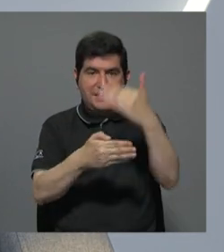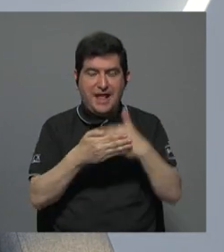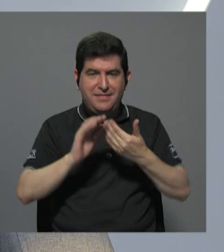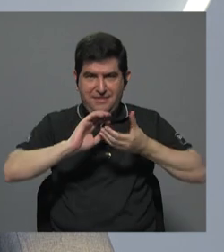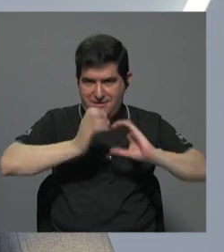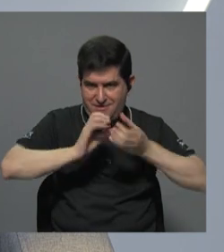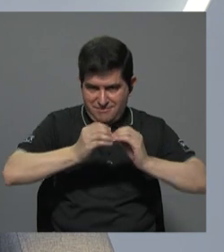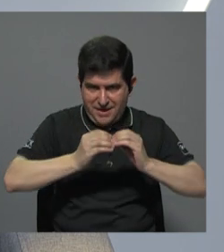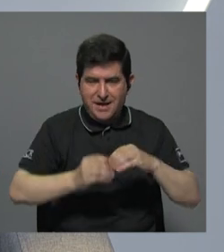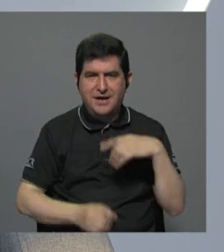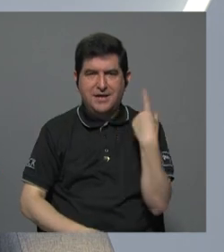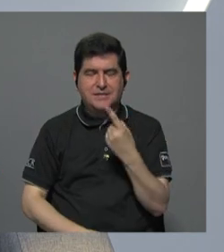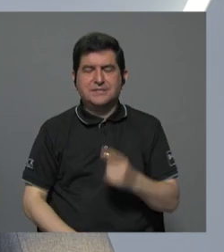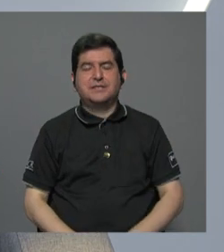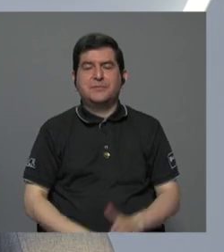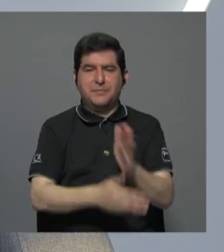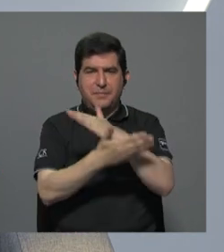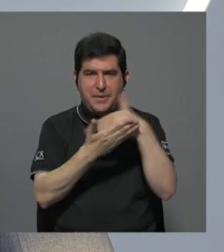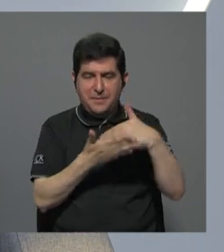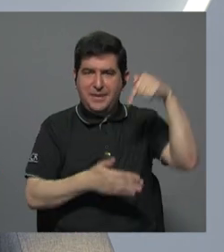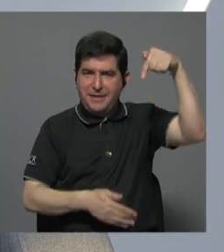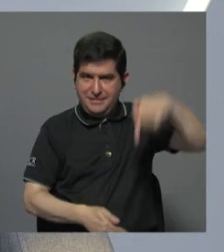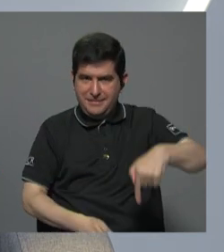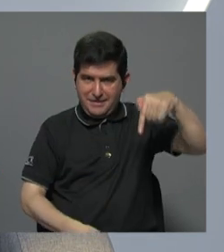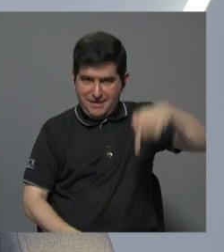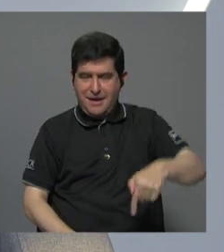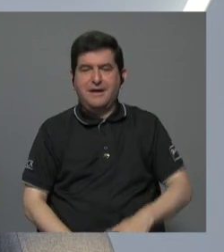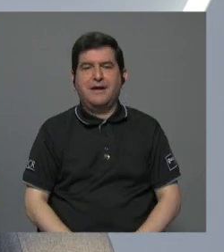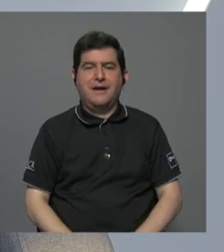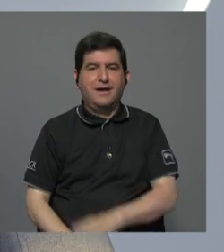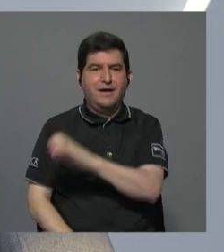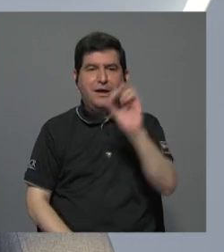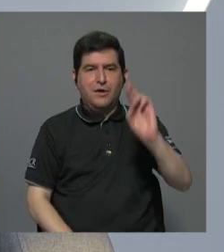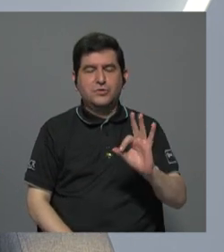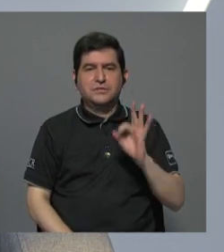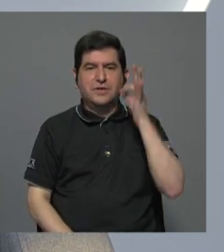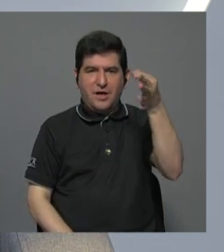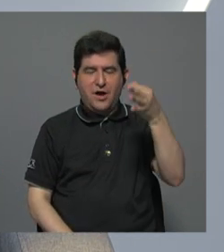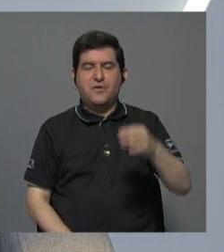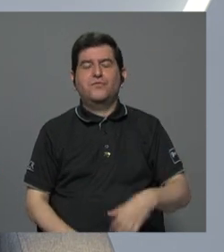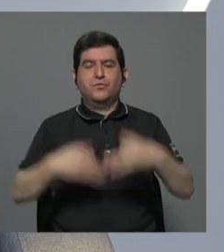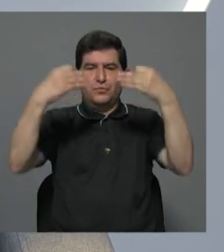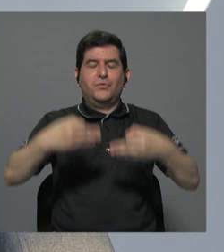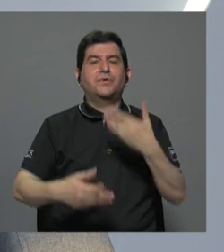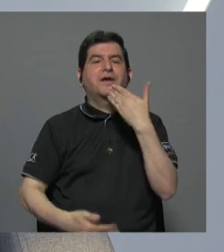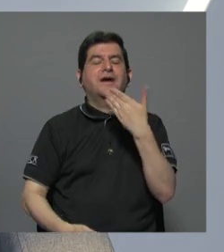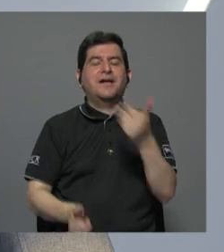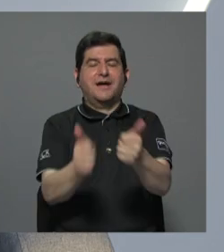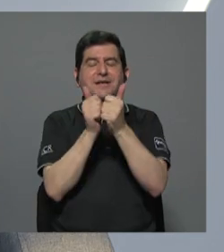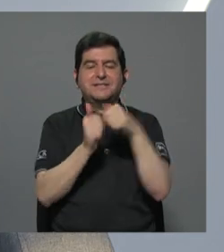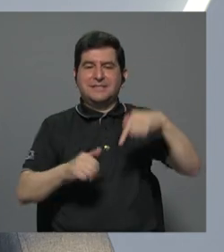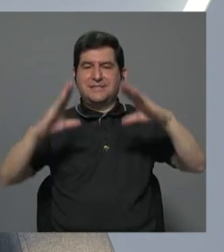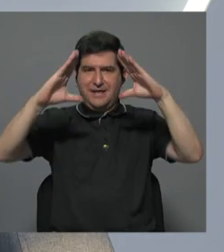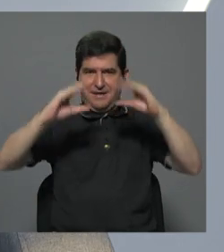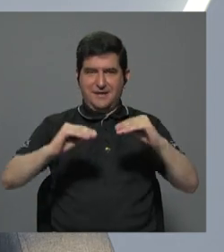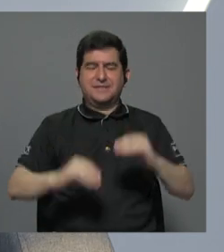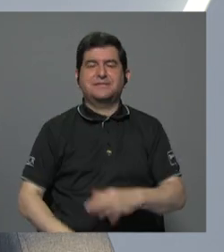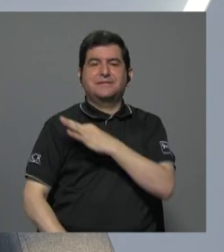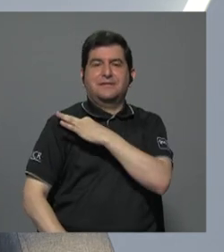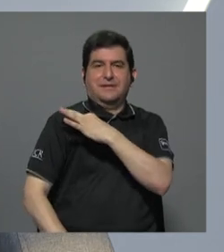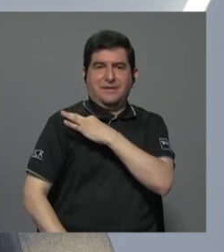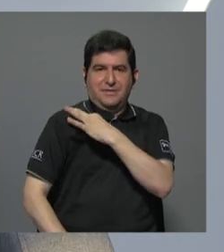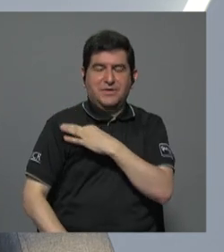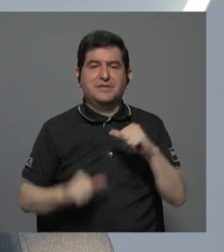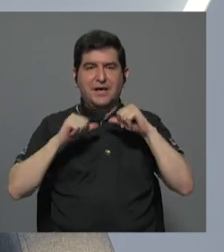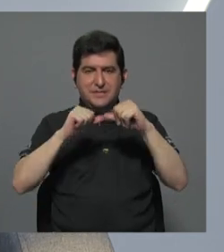dato siempre una sección aquí en costa rica en juego gracias por acompañarnos esta noche les invitamos a